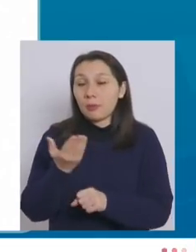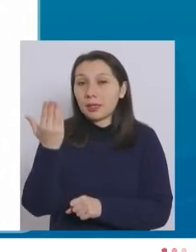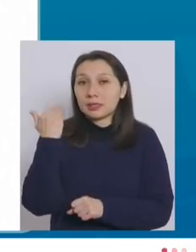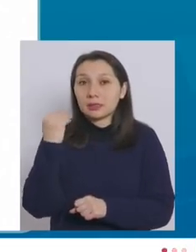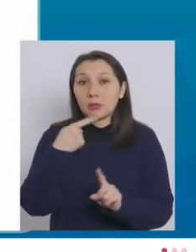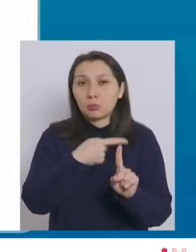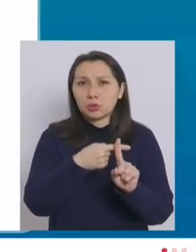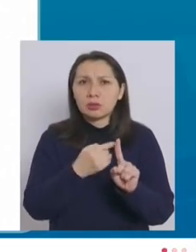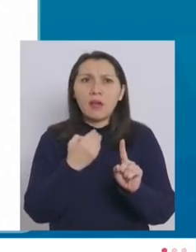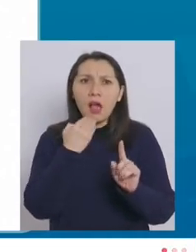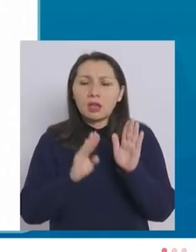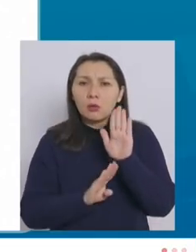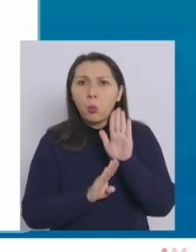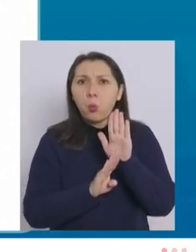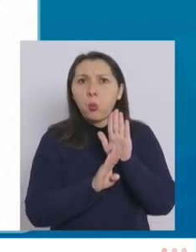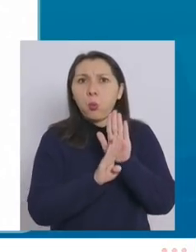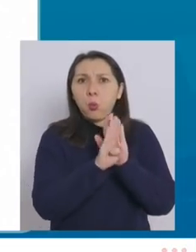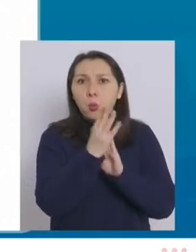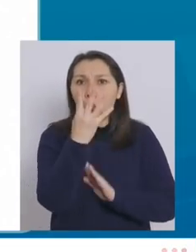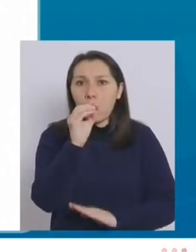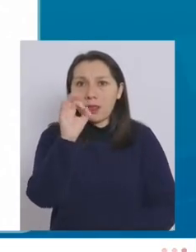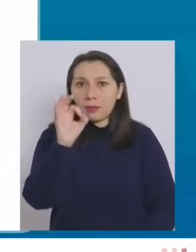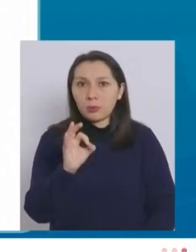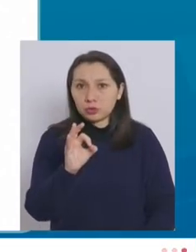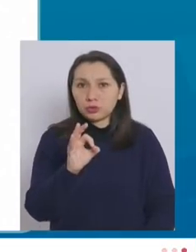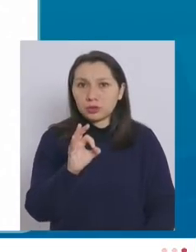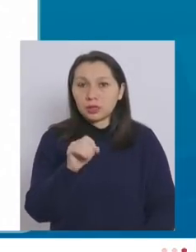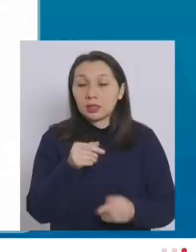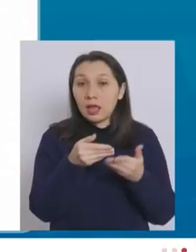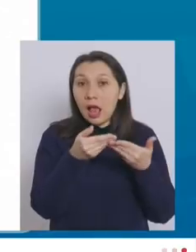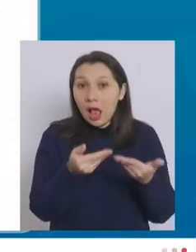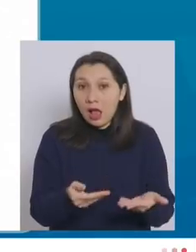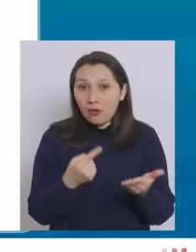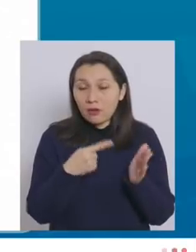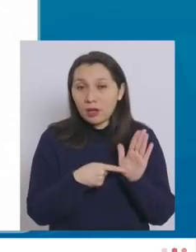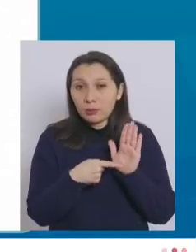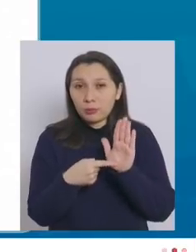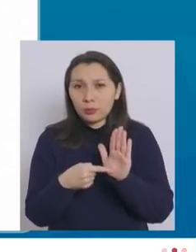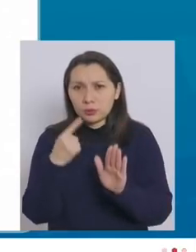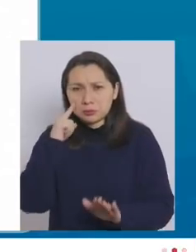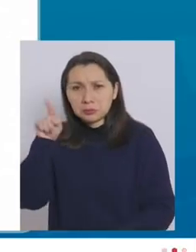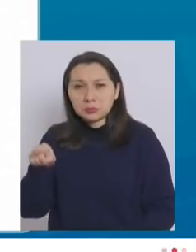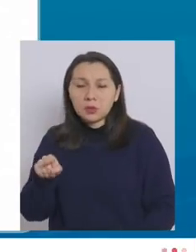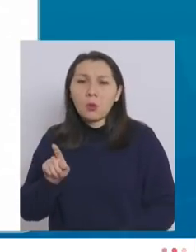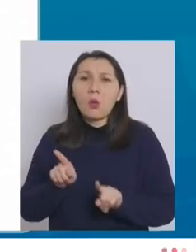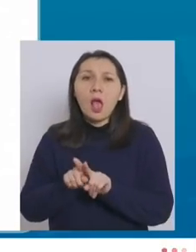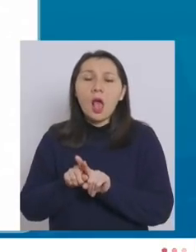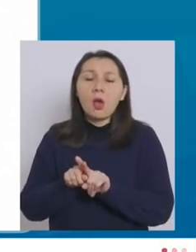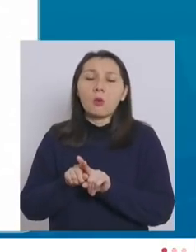positividad llegó casi al 40% o al 40%. Y aquí quiero desmentir